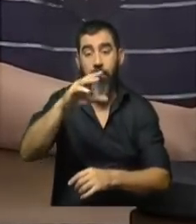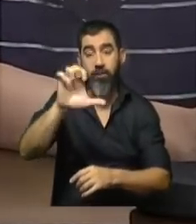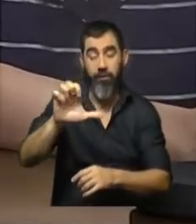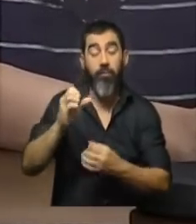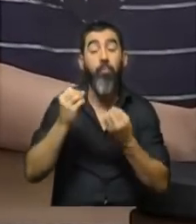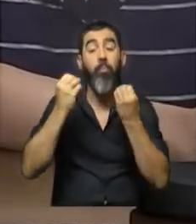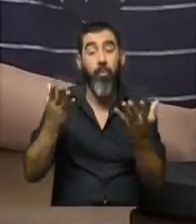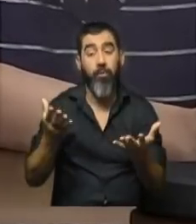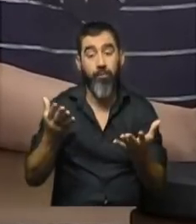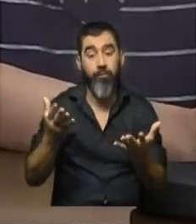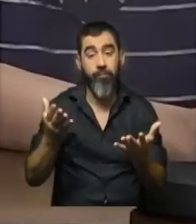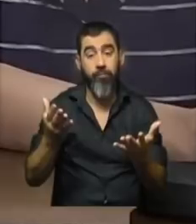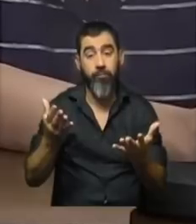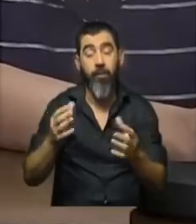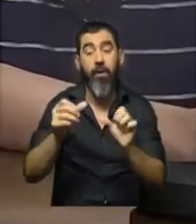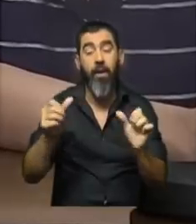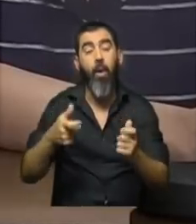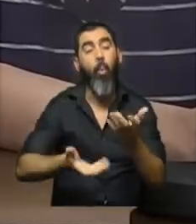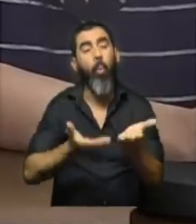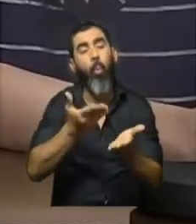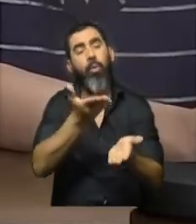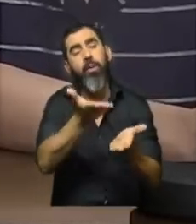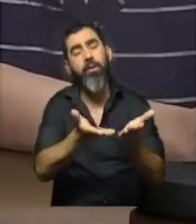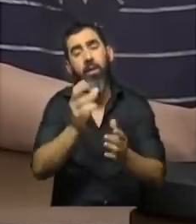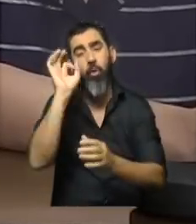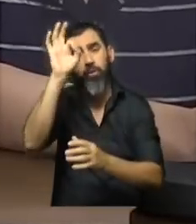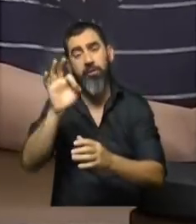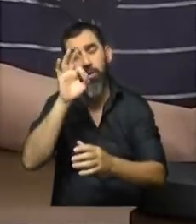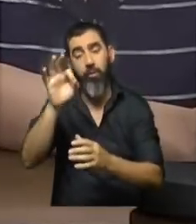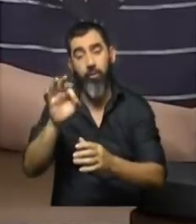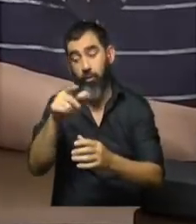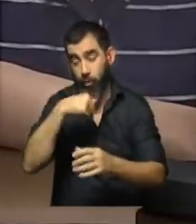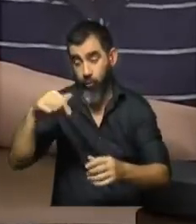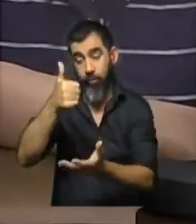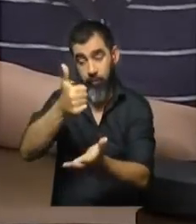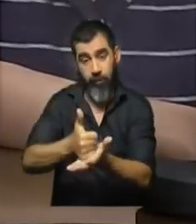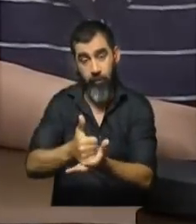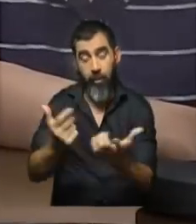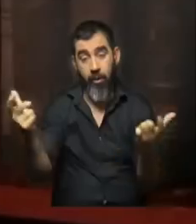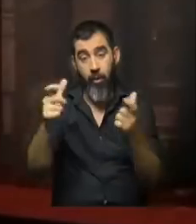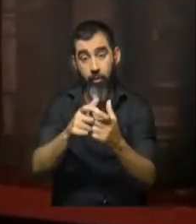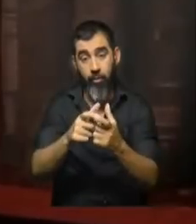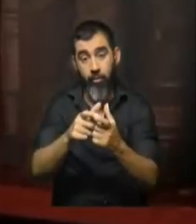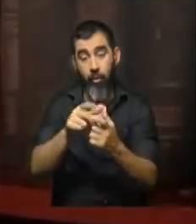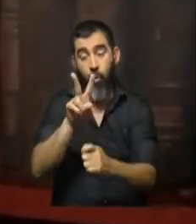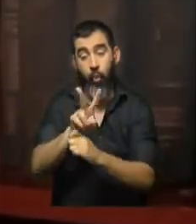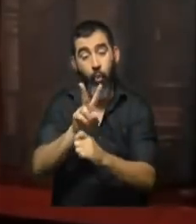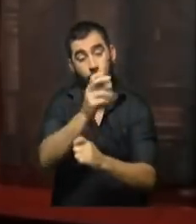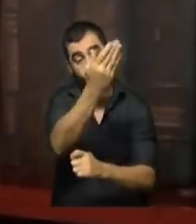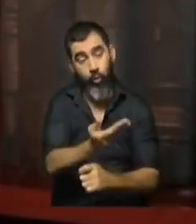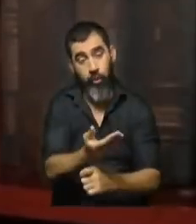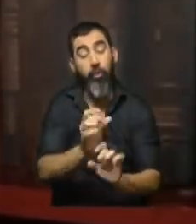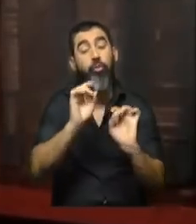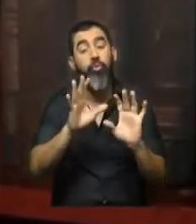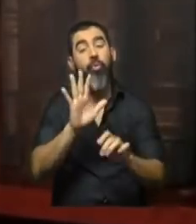justamente porque llevó a la justicia penal a aquellos legisladores y legisladoras que estábamos presentes en la comisión que lo controla